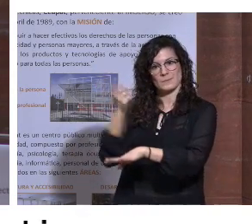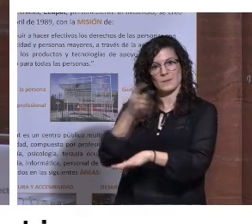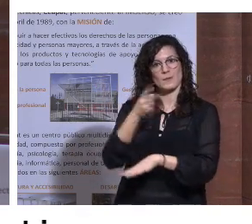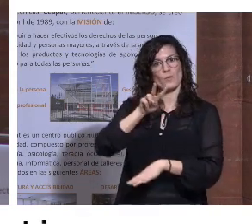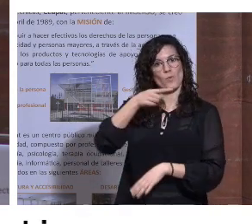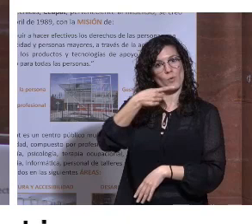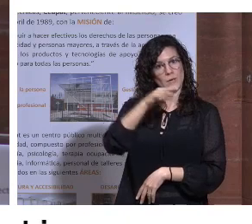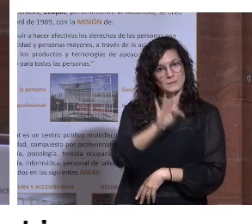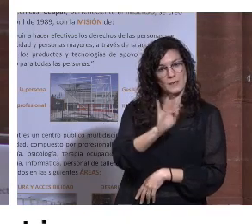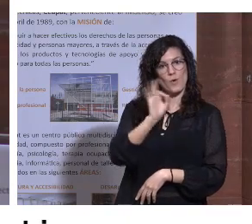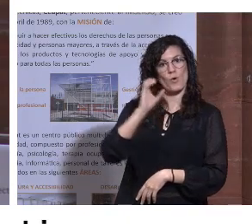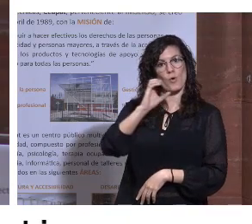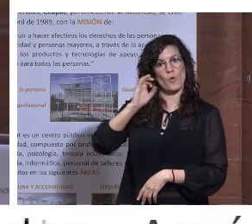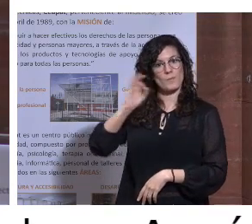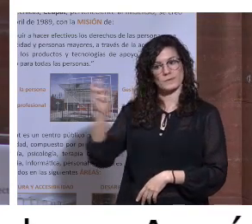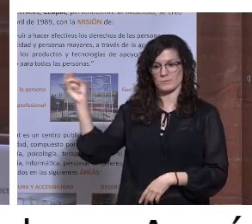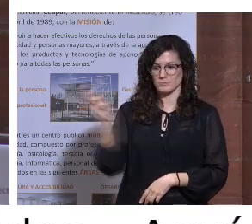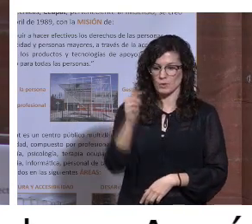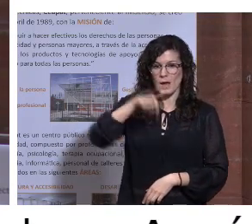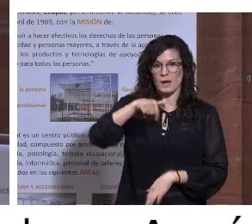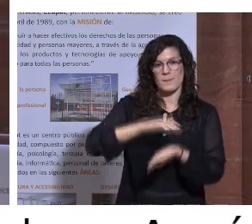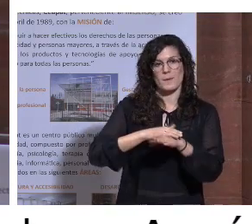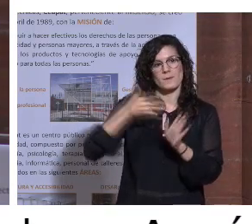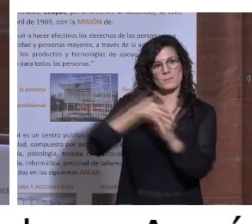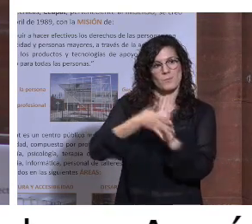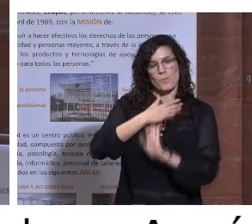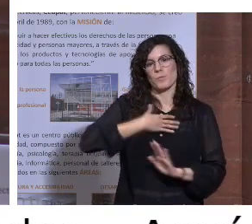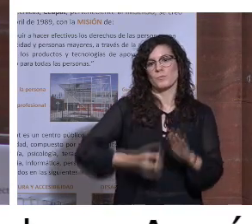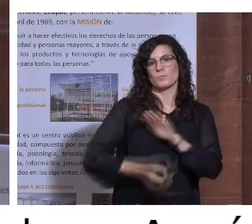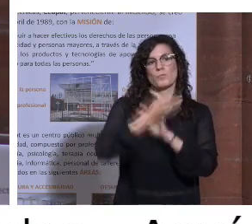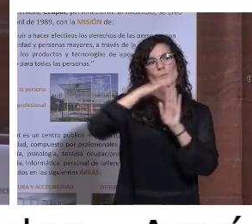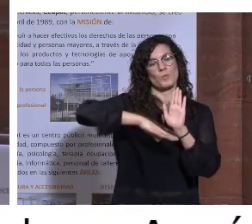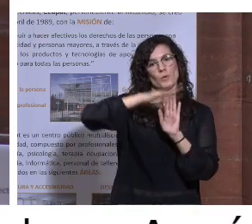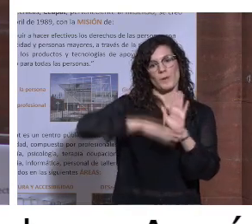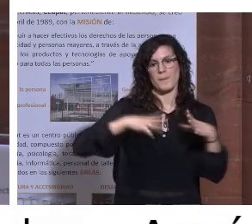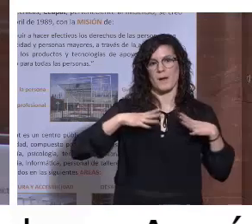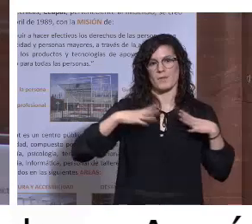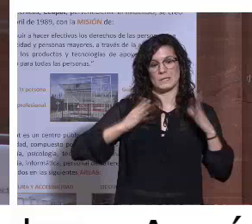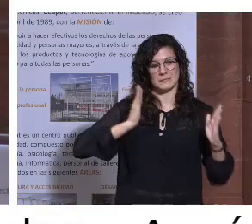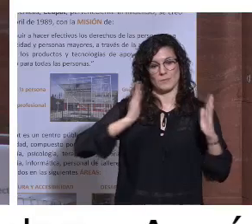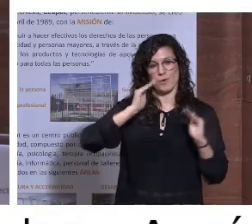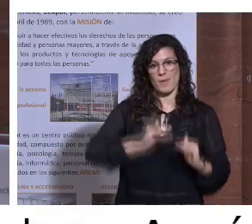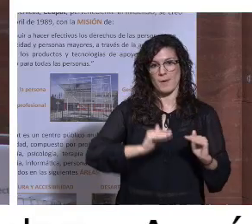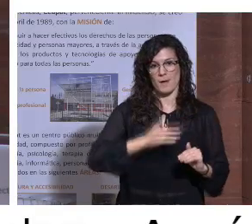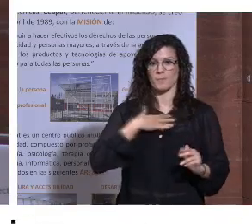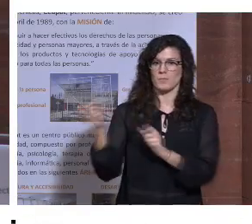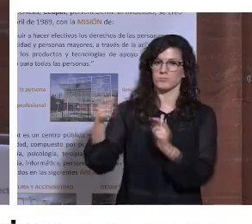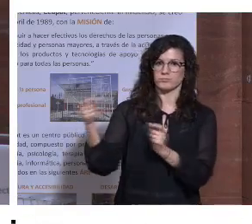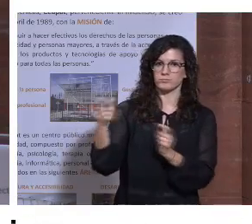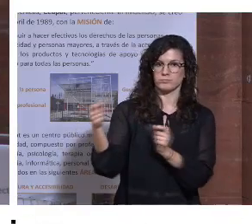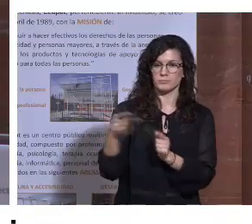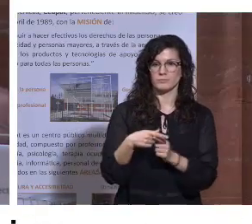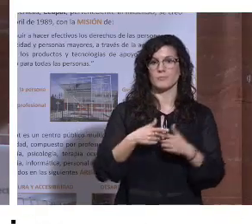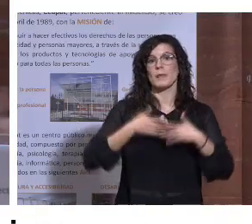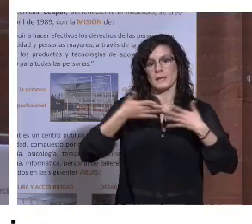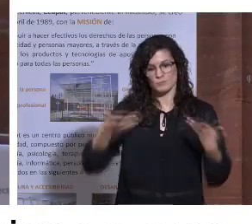Baleares a decirnos que si creábamos un programa de vacaciones en temporada baja, pues había plena ocupación. Y entonces